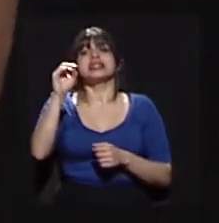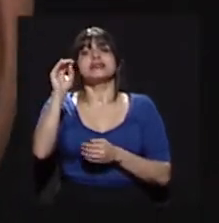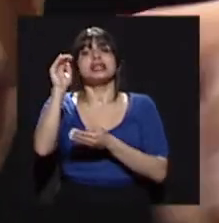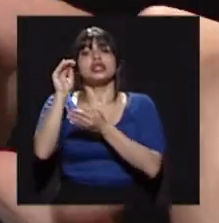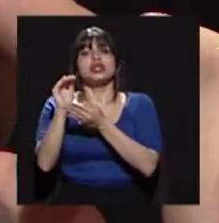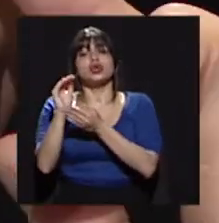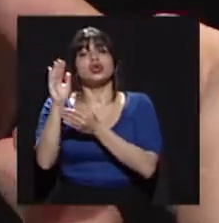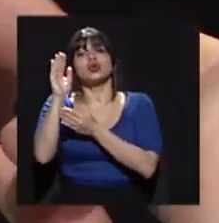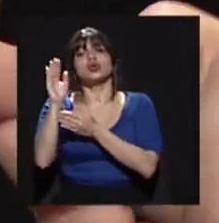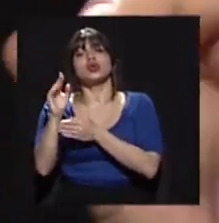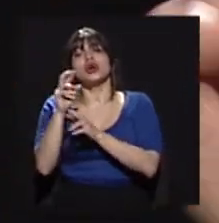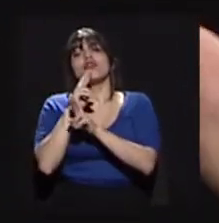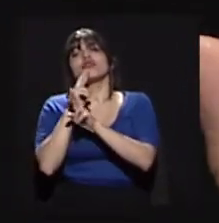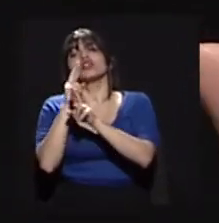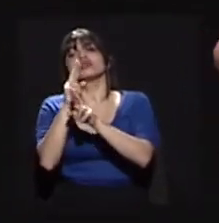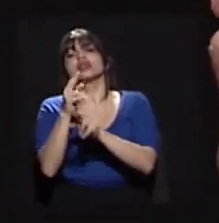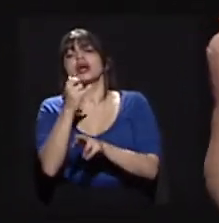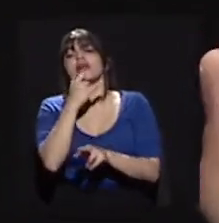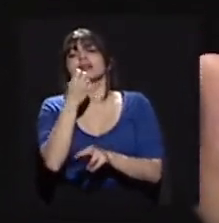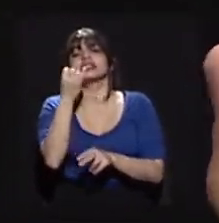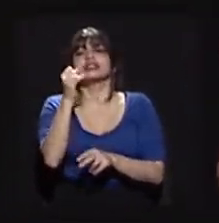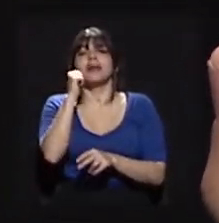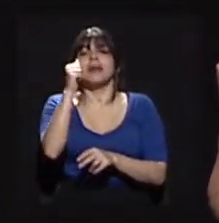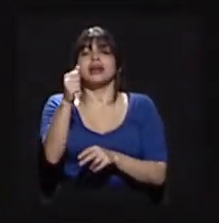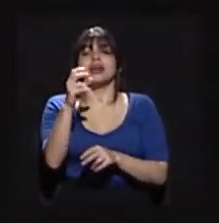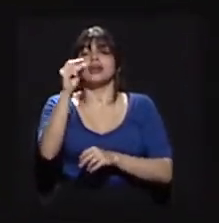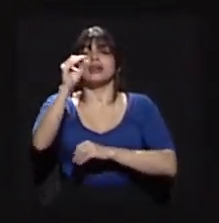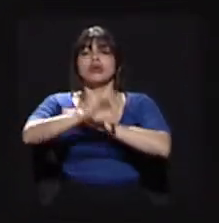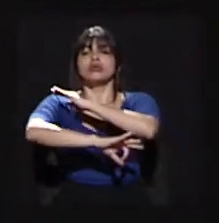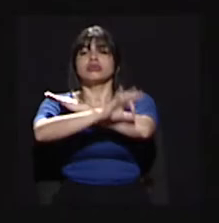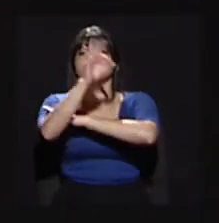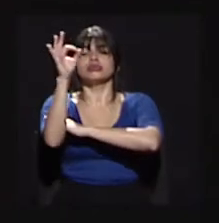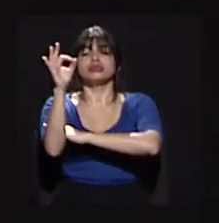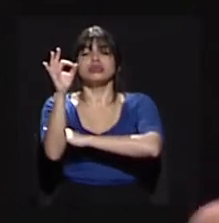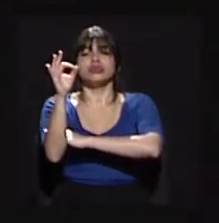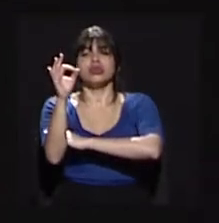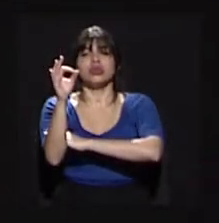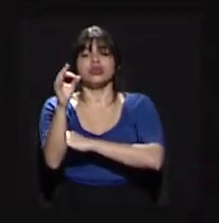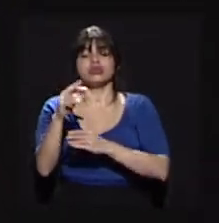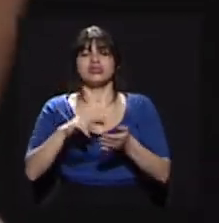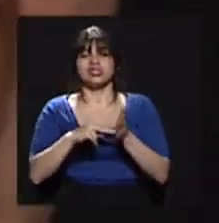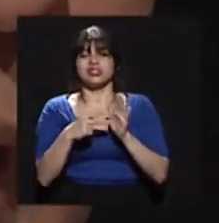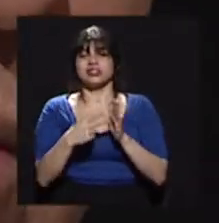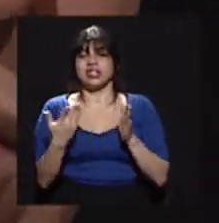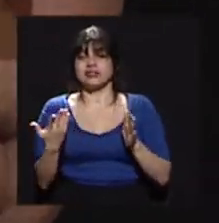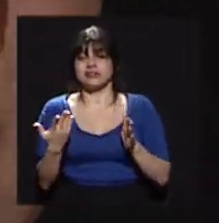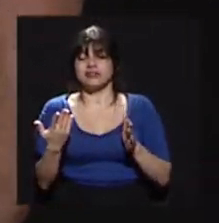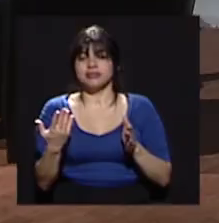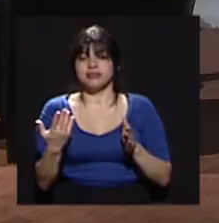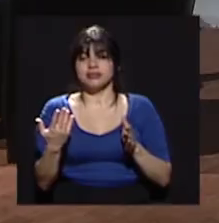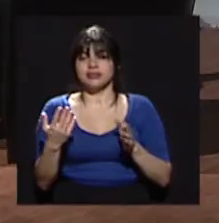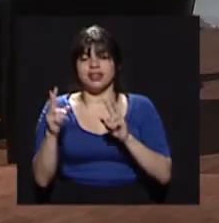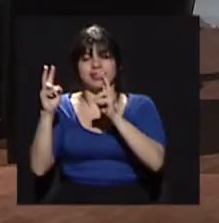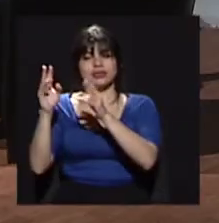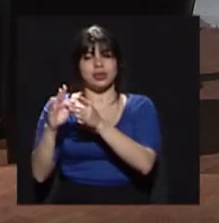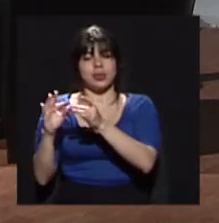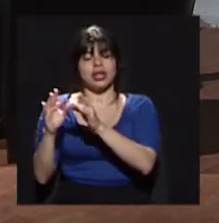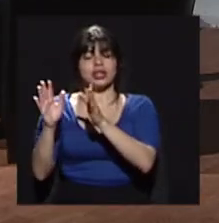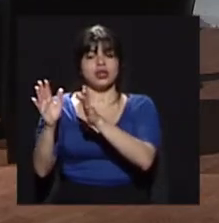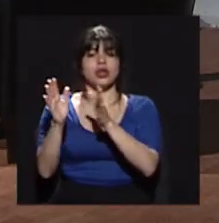super y nunca tuvo que responder es qué hubiera pasado si mañana no sale el sol si hay un